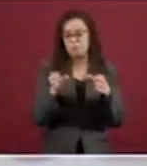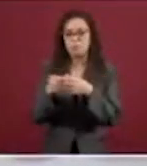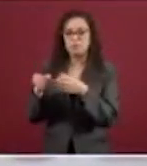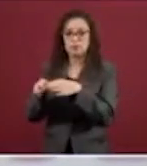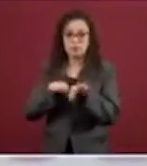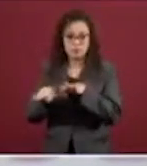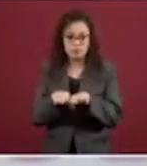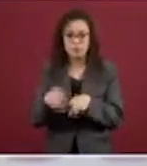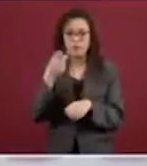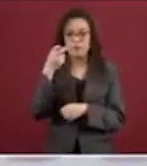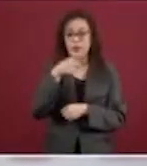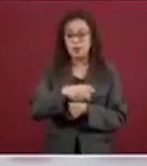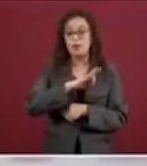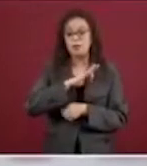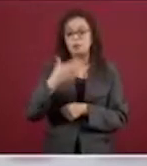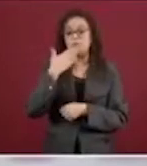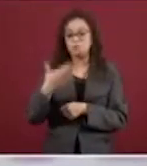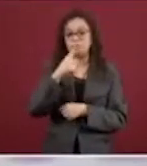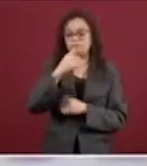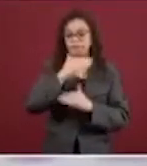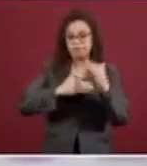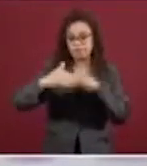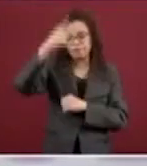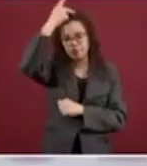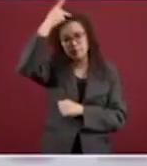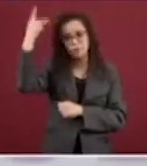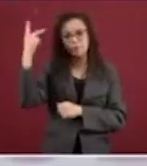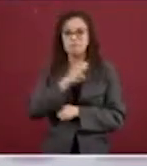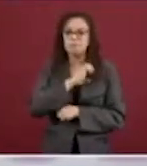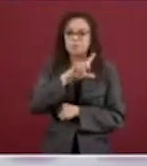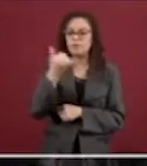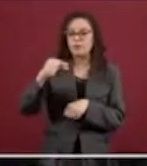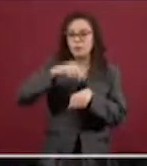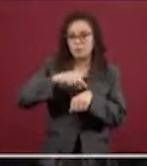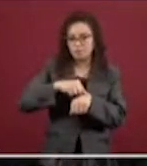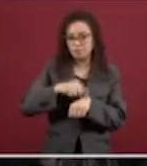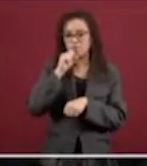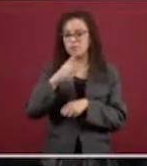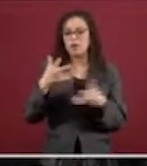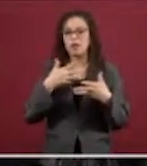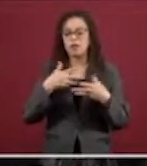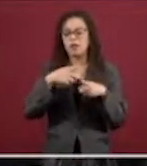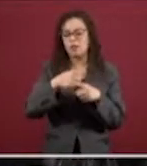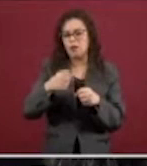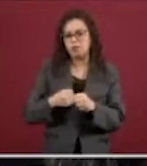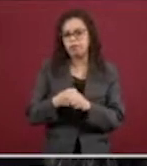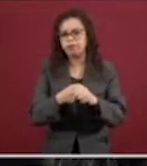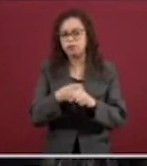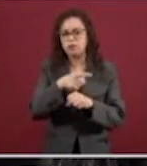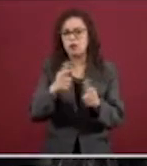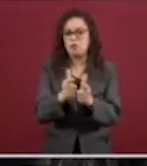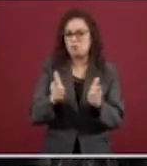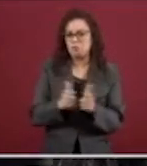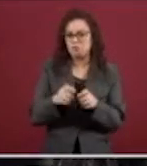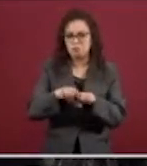médicos generales y las enfermeras especialistas. De igual manera tendrán un grupo de soporte de enfermeras generales y auxiliares